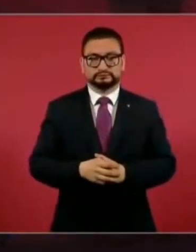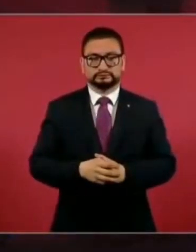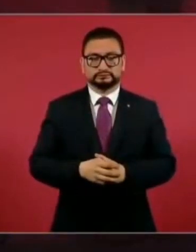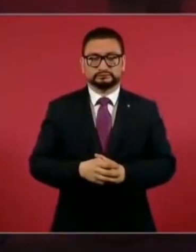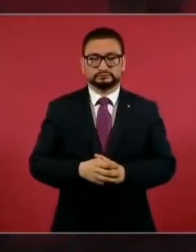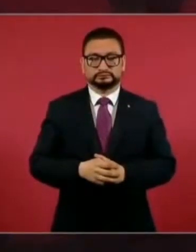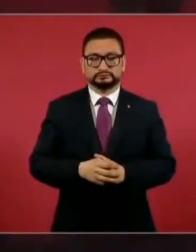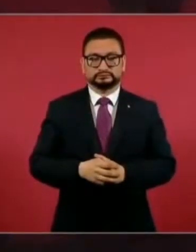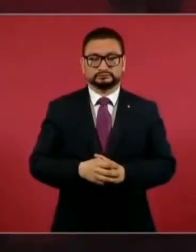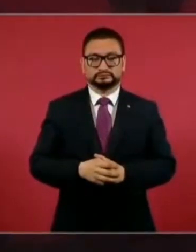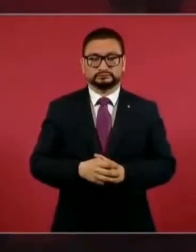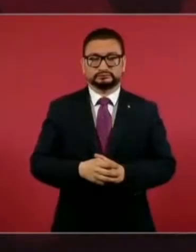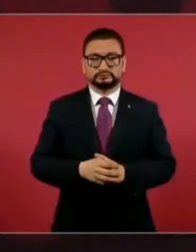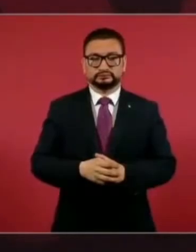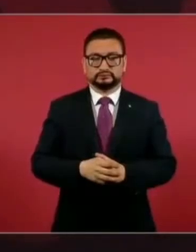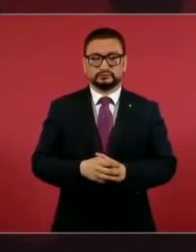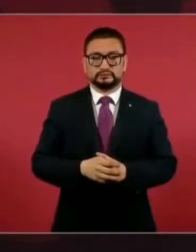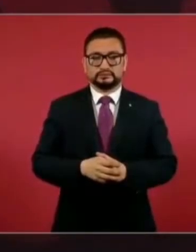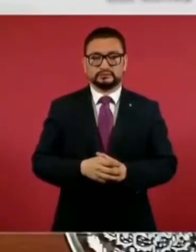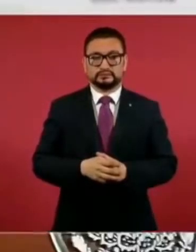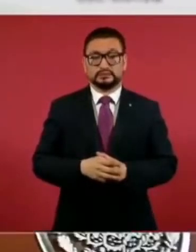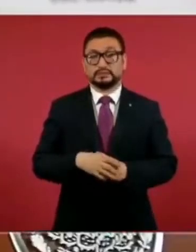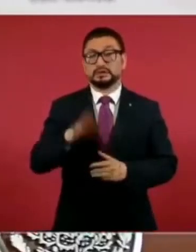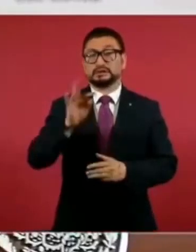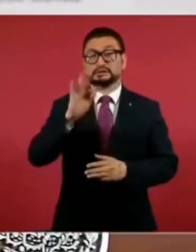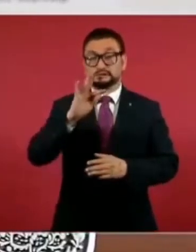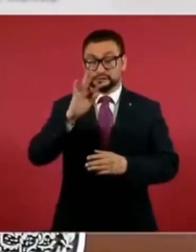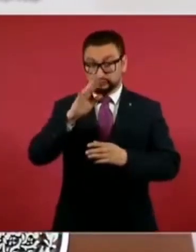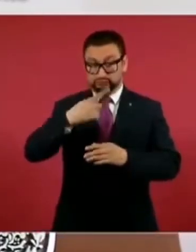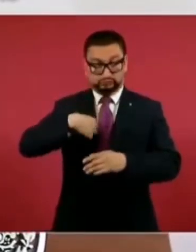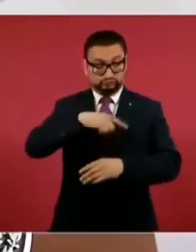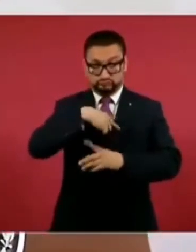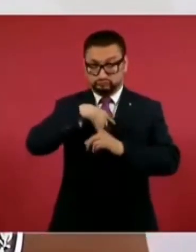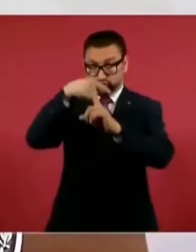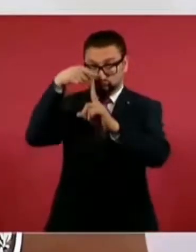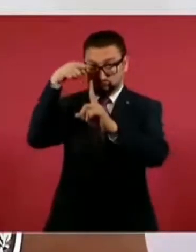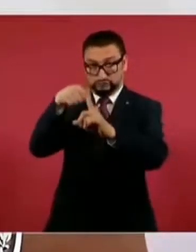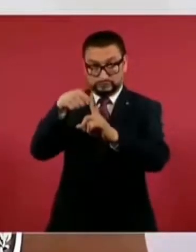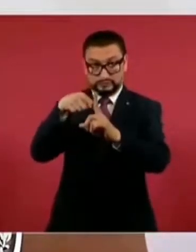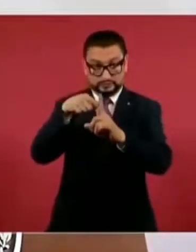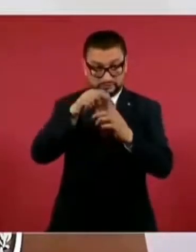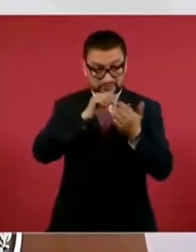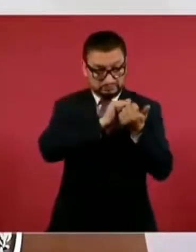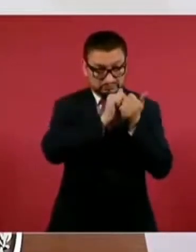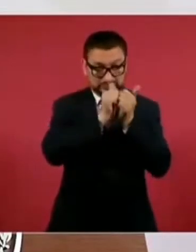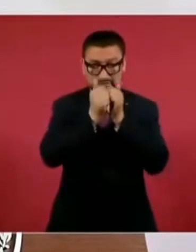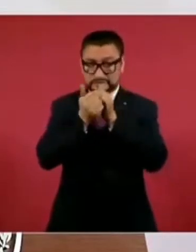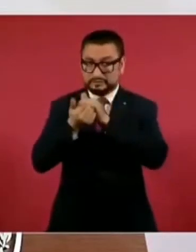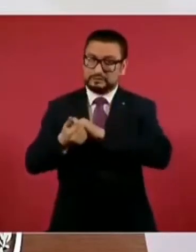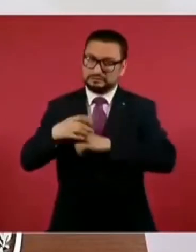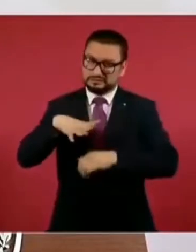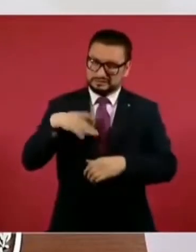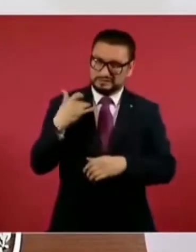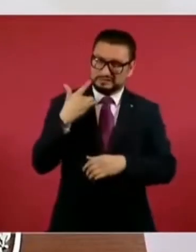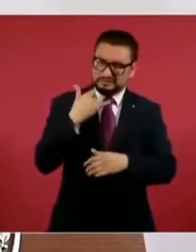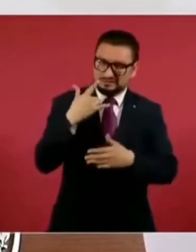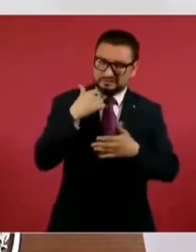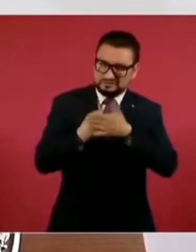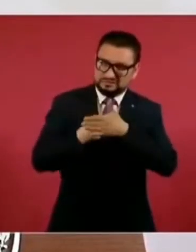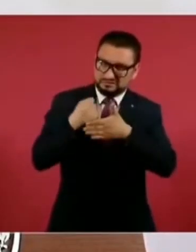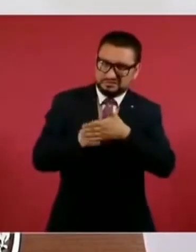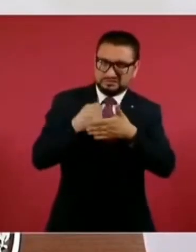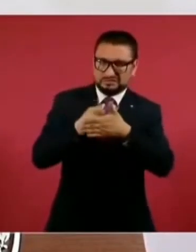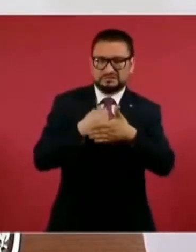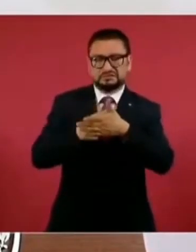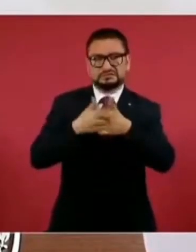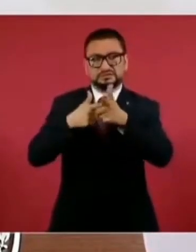Si se busca transformar, hay que luchar por una causa justa, hay que